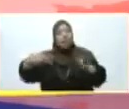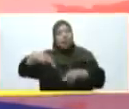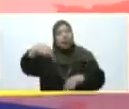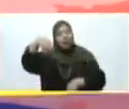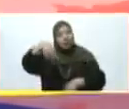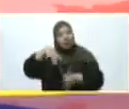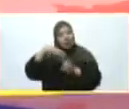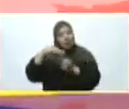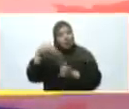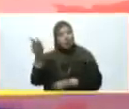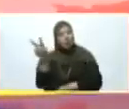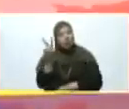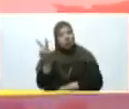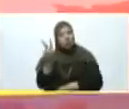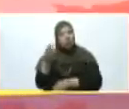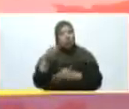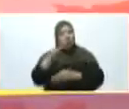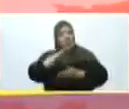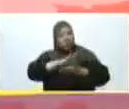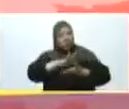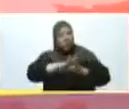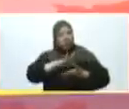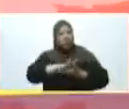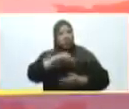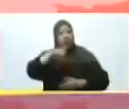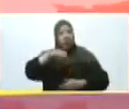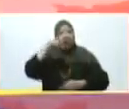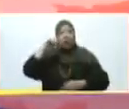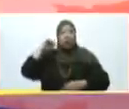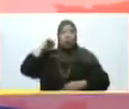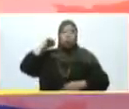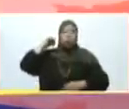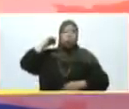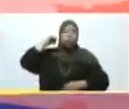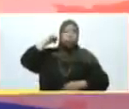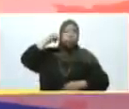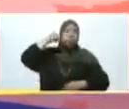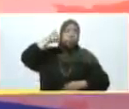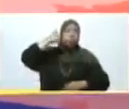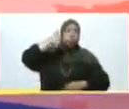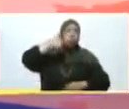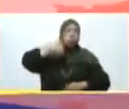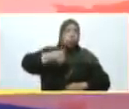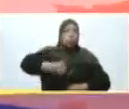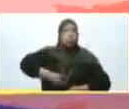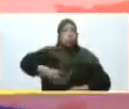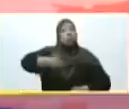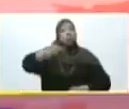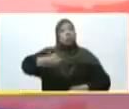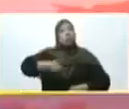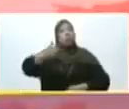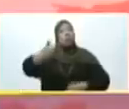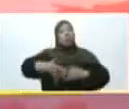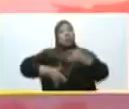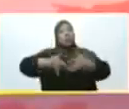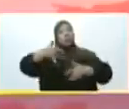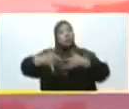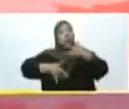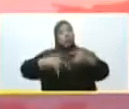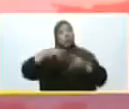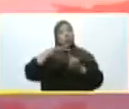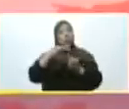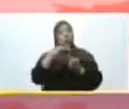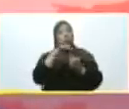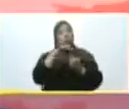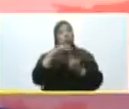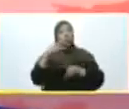Y en estos años se han vivido procesos importantes que